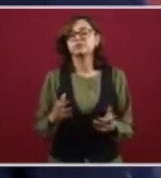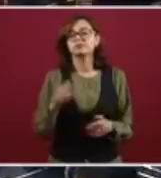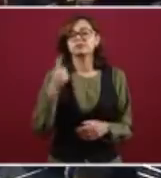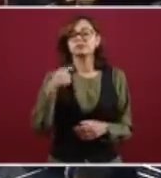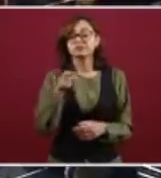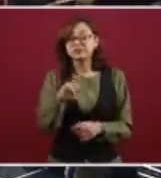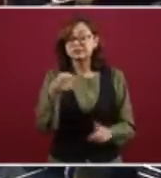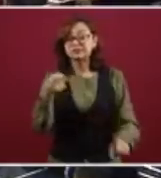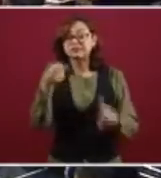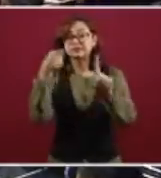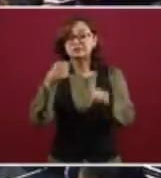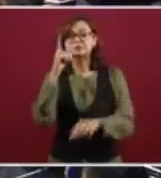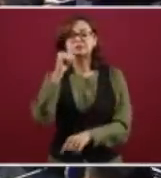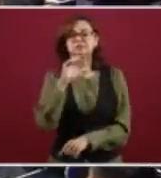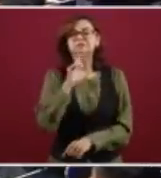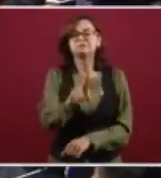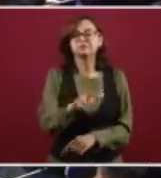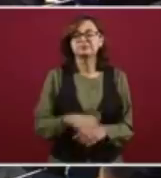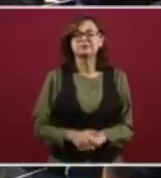¿Sí?